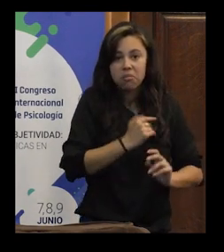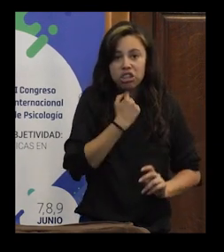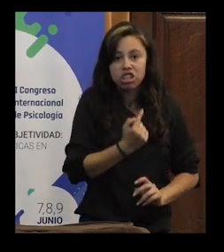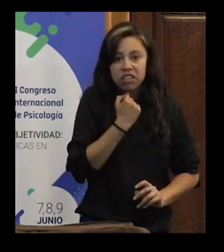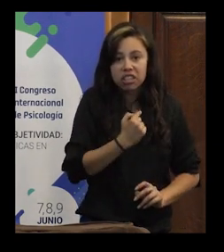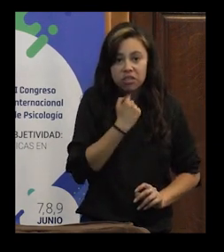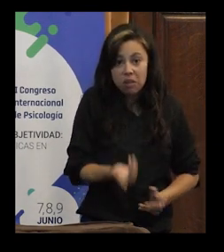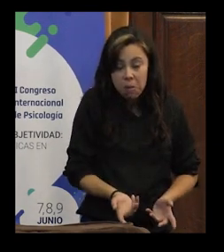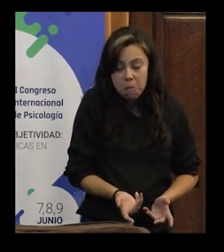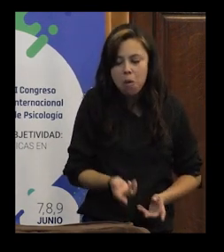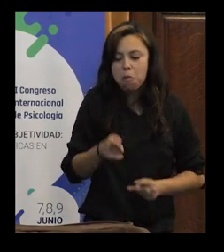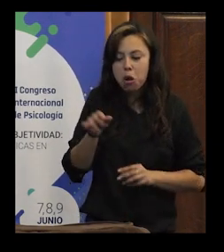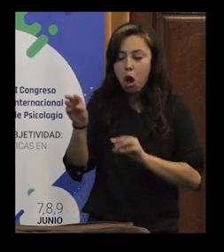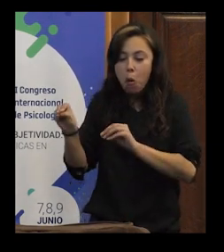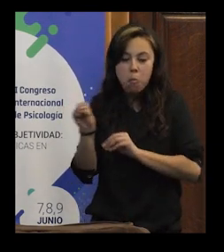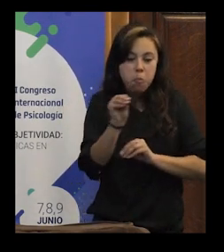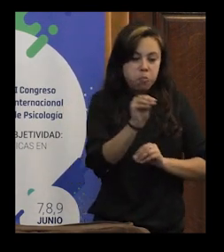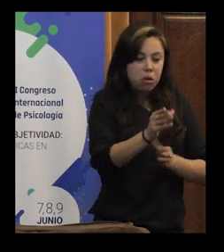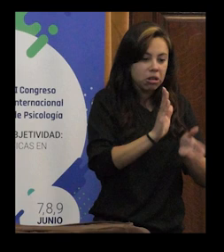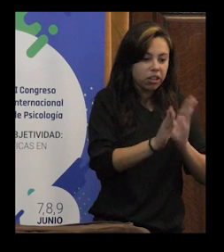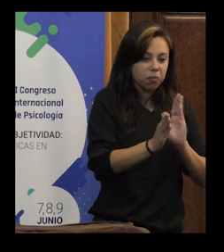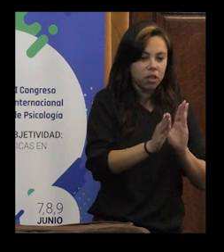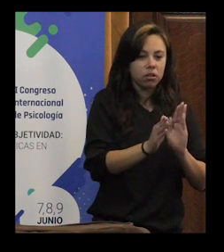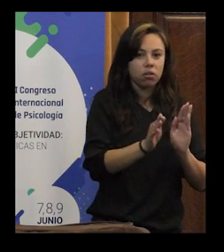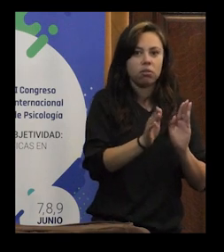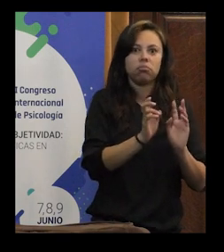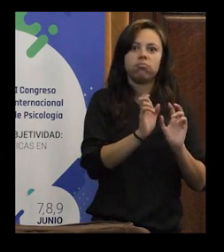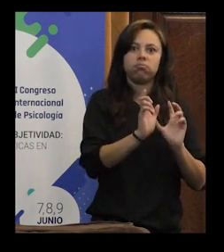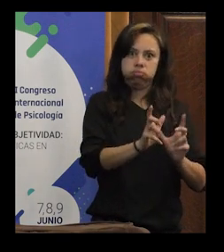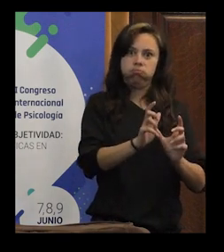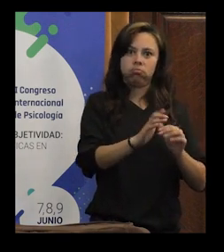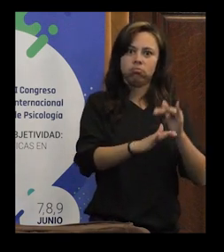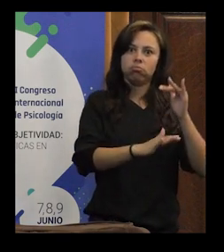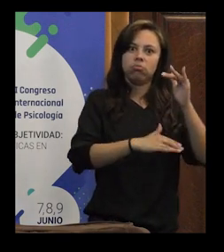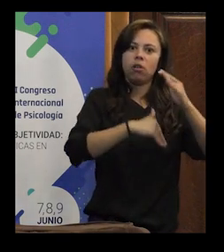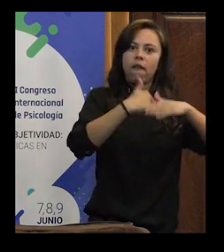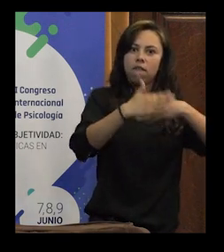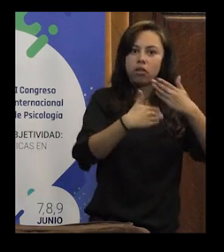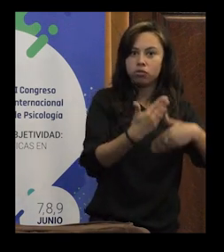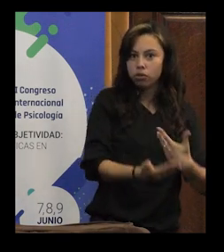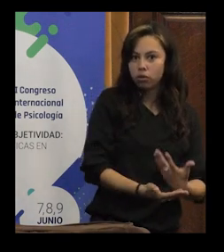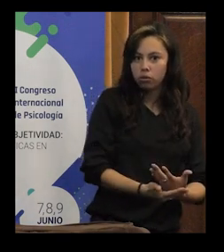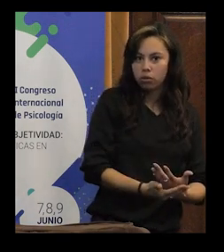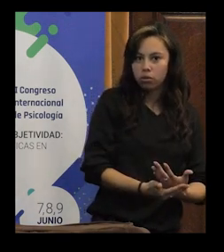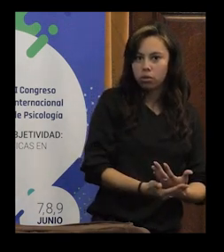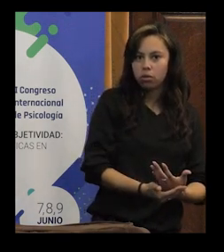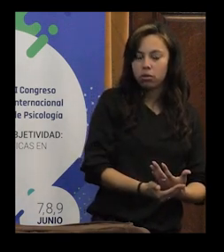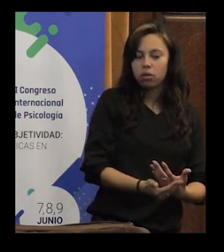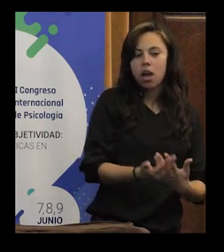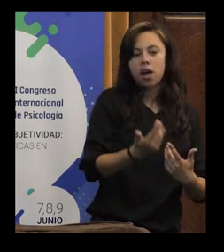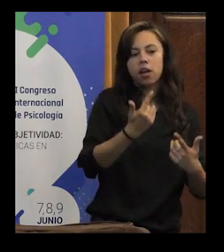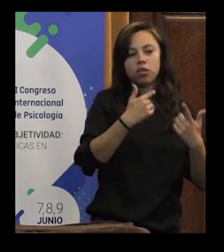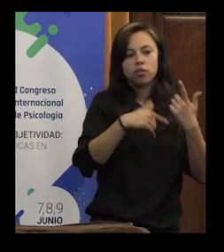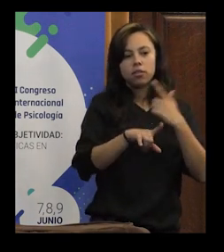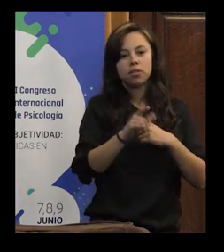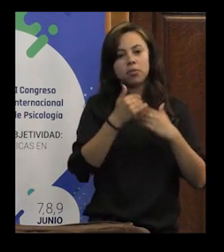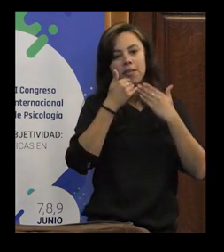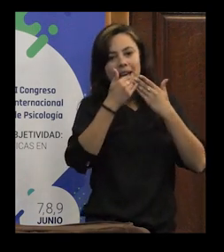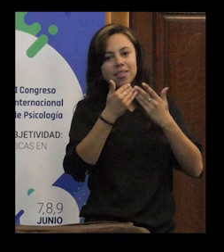los riesgos son menores do que la esperanza. En el caso, obviamente, de los